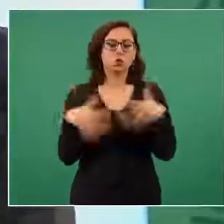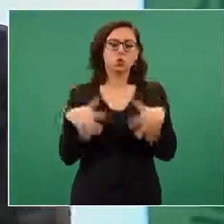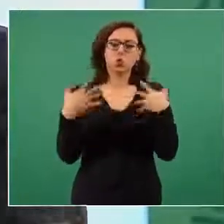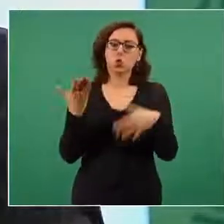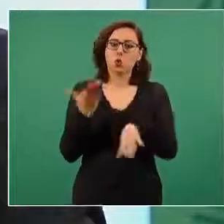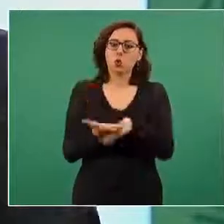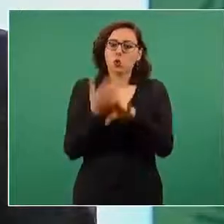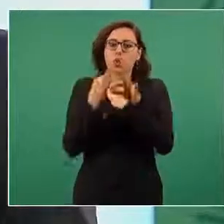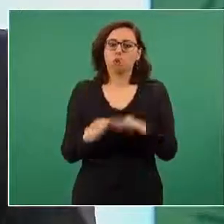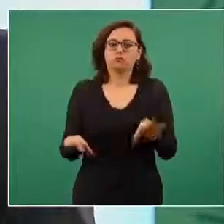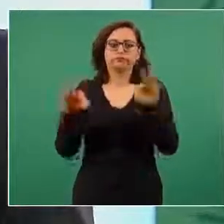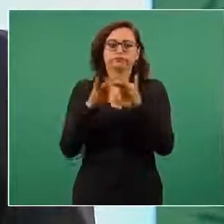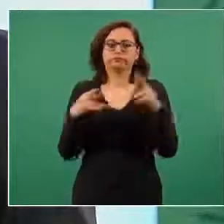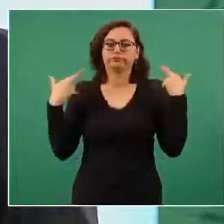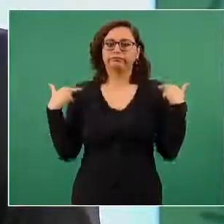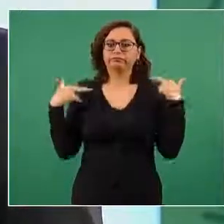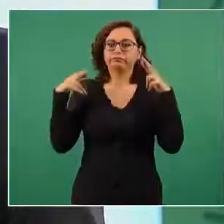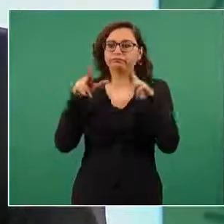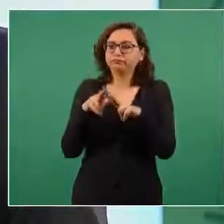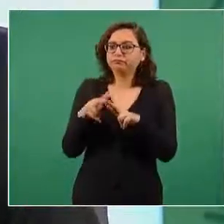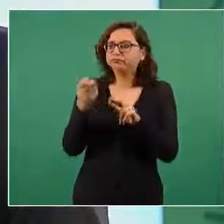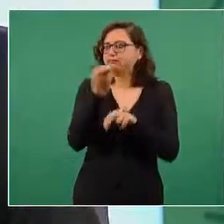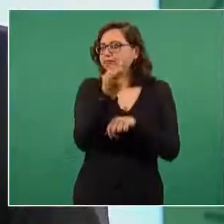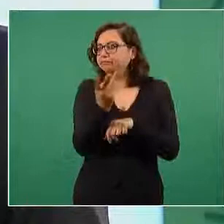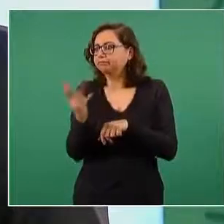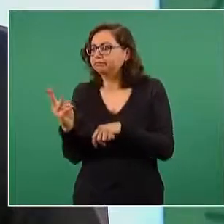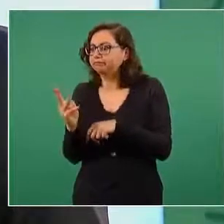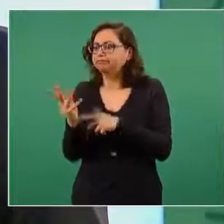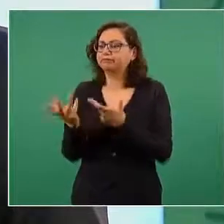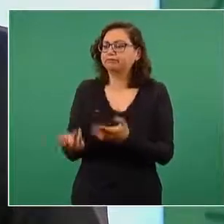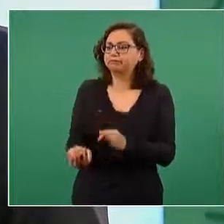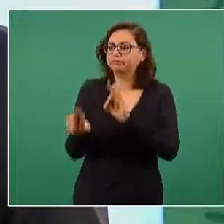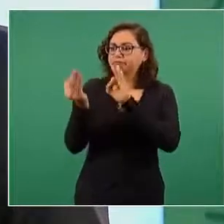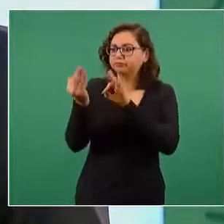con los maestros de Oaxaca.